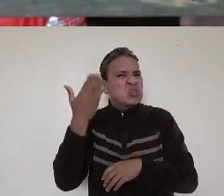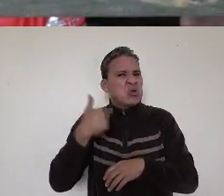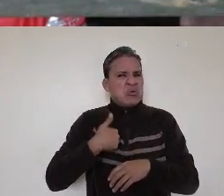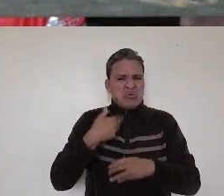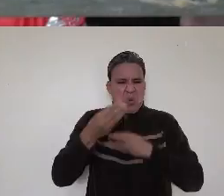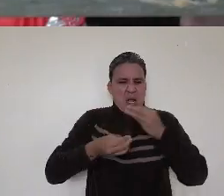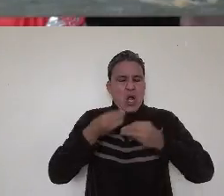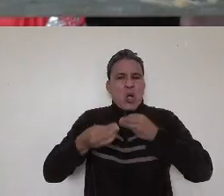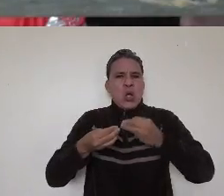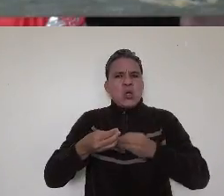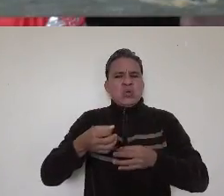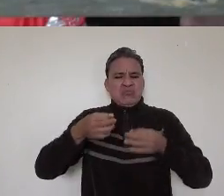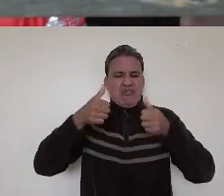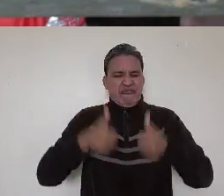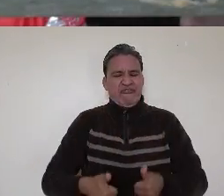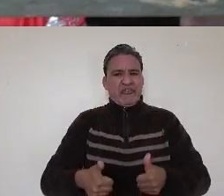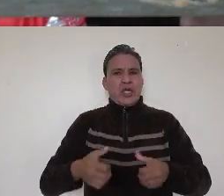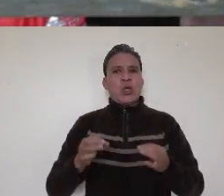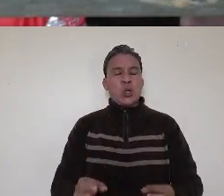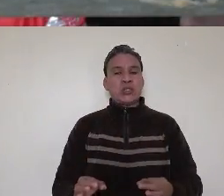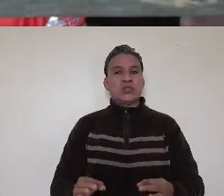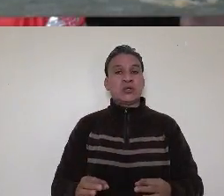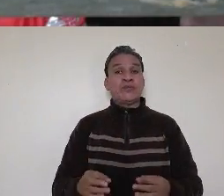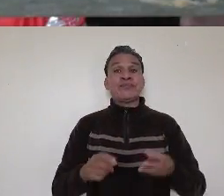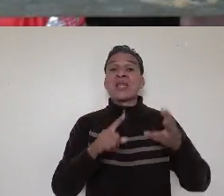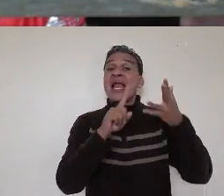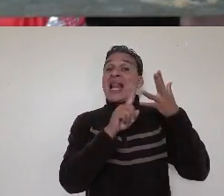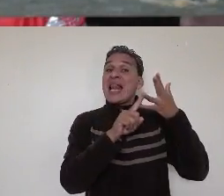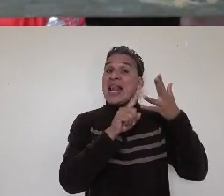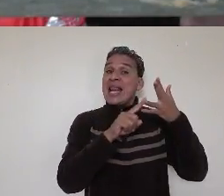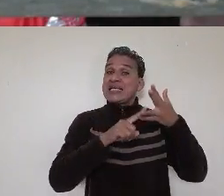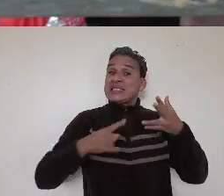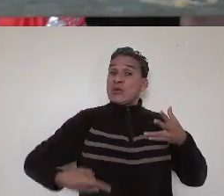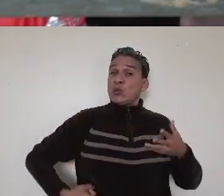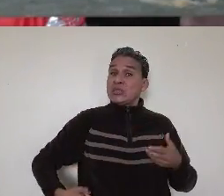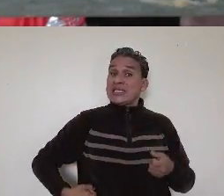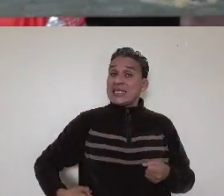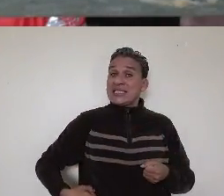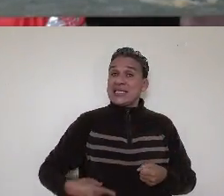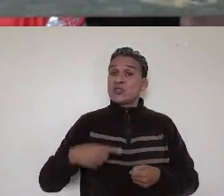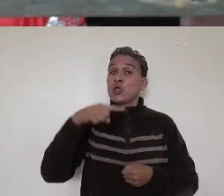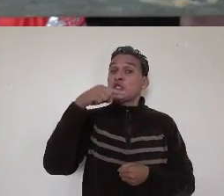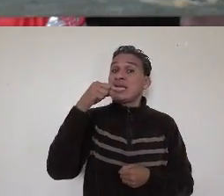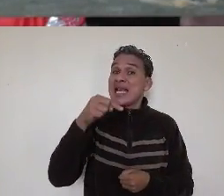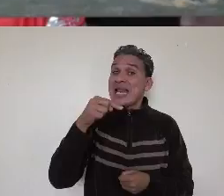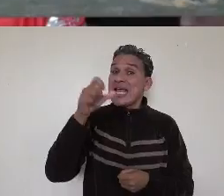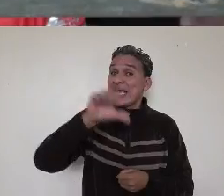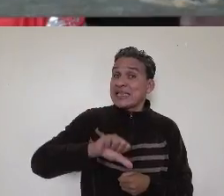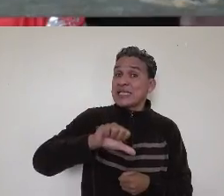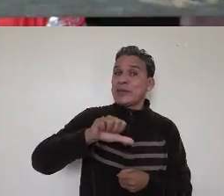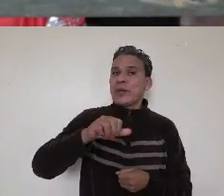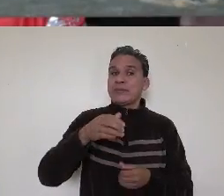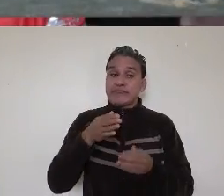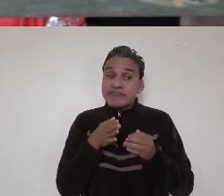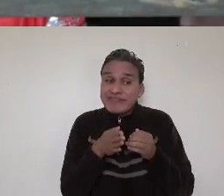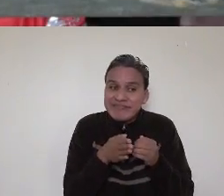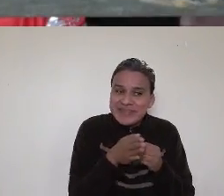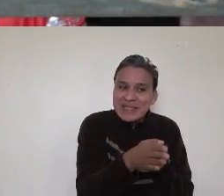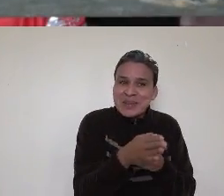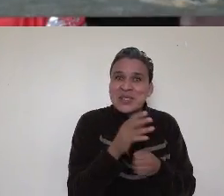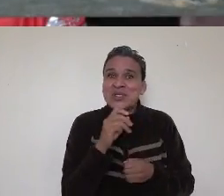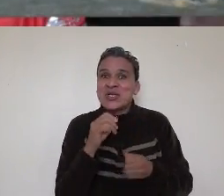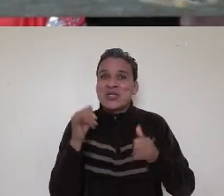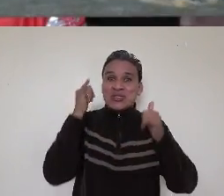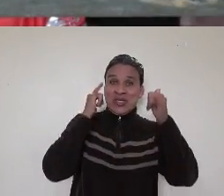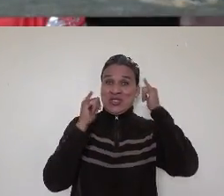yo quiero. La segunda tentación negativa es me coleo en la fiesta